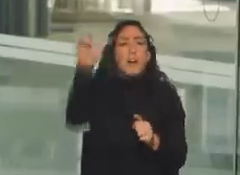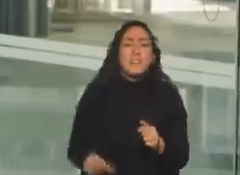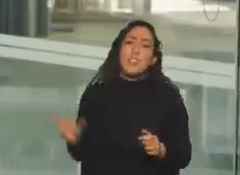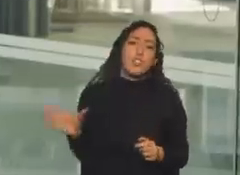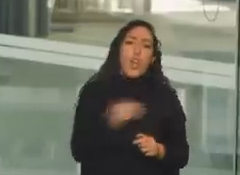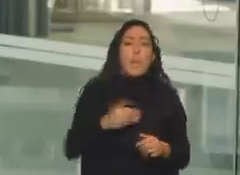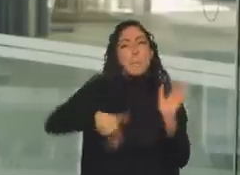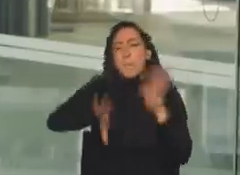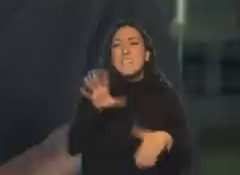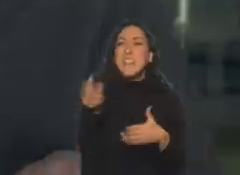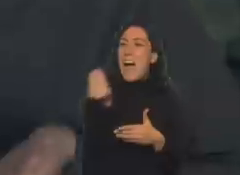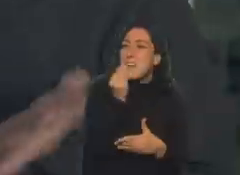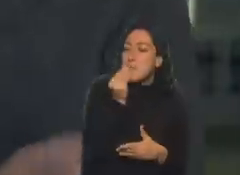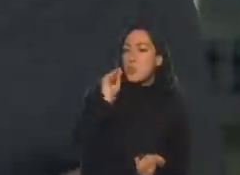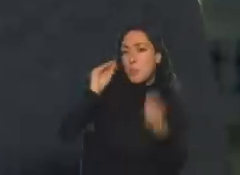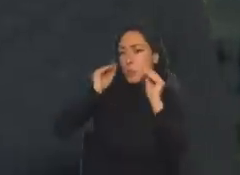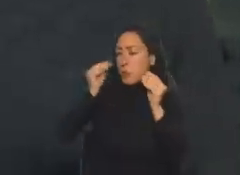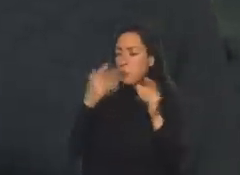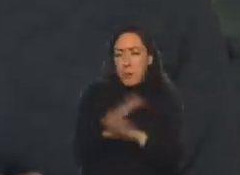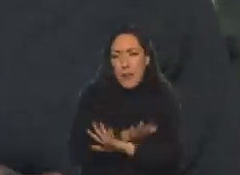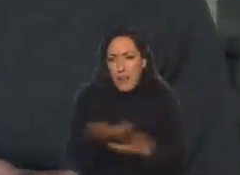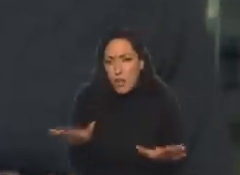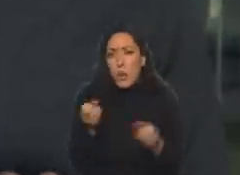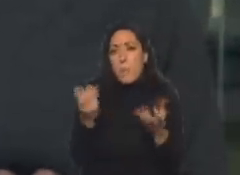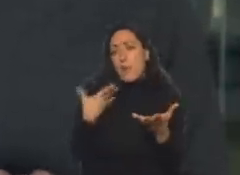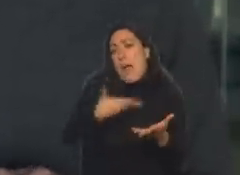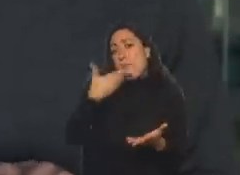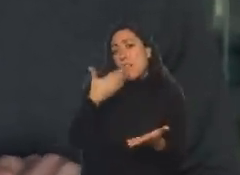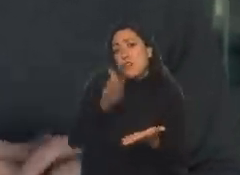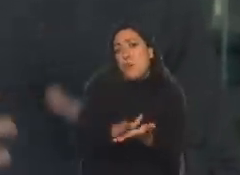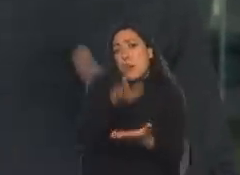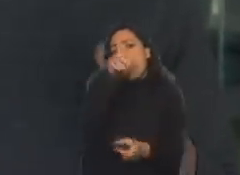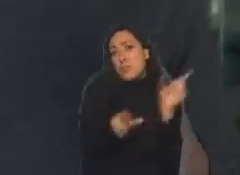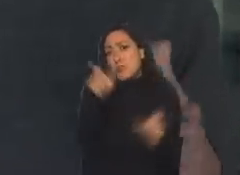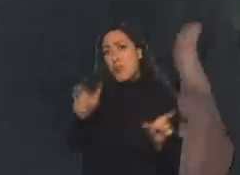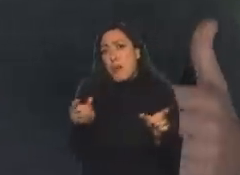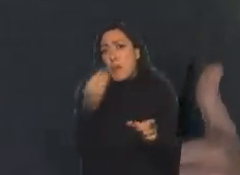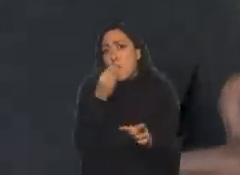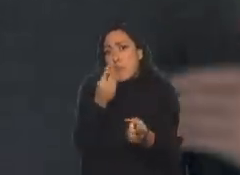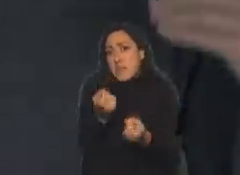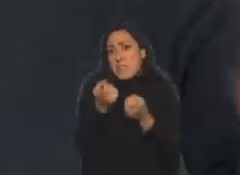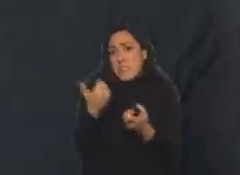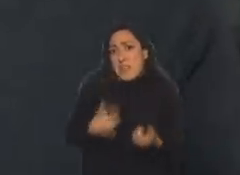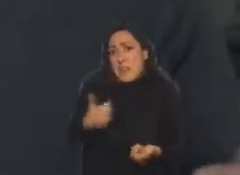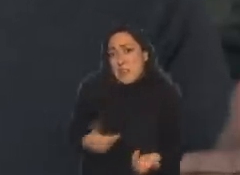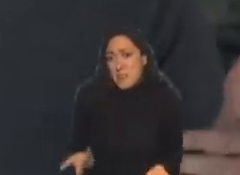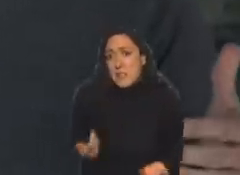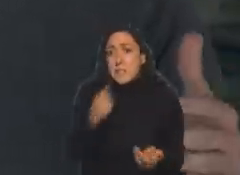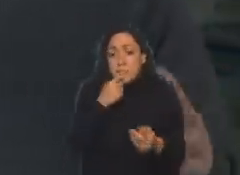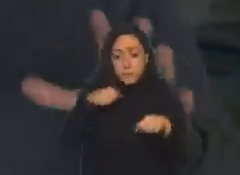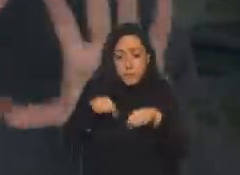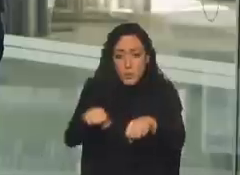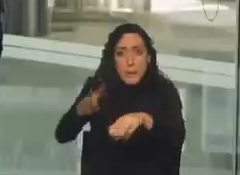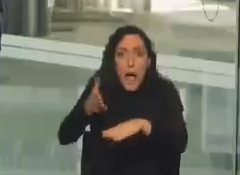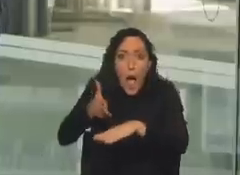de alimentos, que quizás es el que más preocupa porque estamos hablando de la mesa de los argentinos, tenés que, si vos cruzás la puerta del